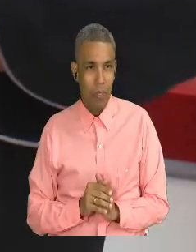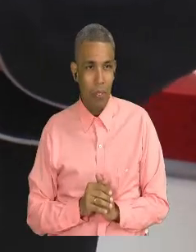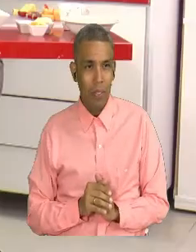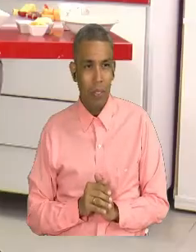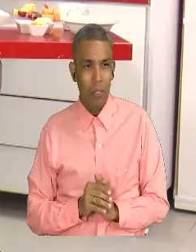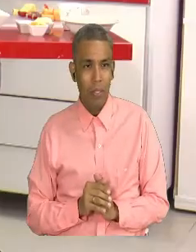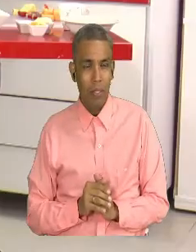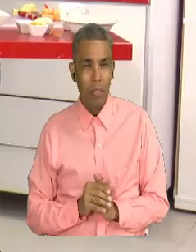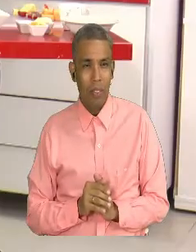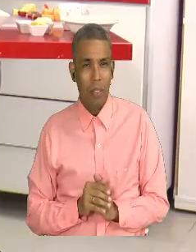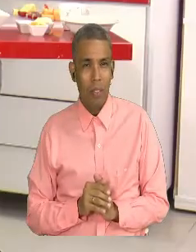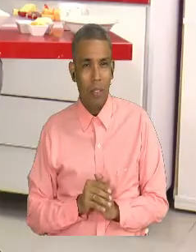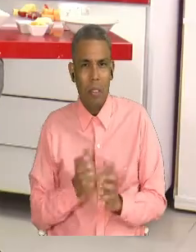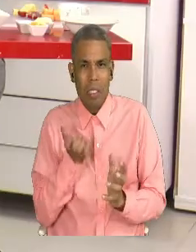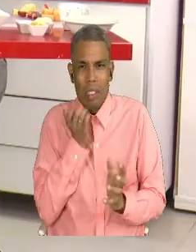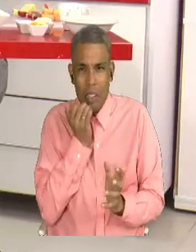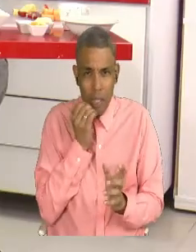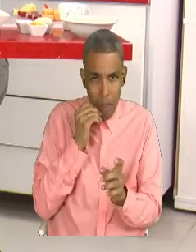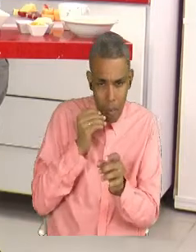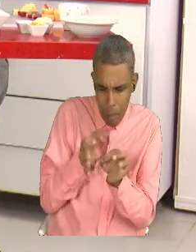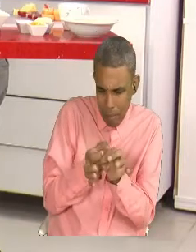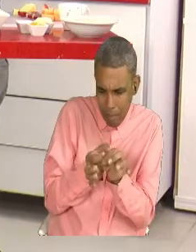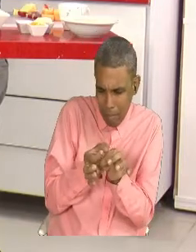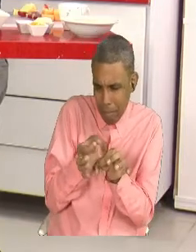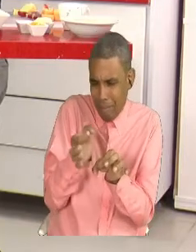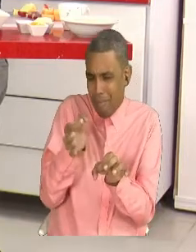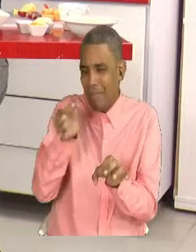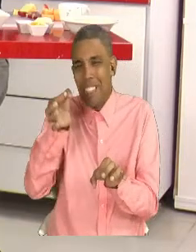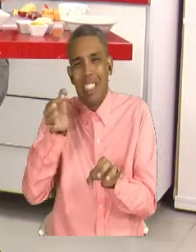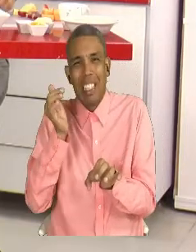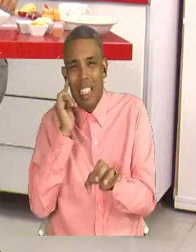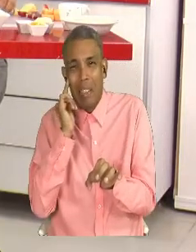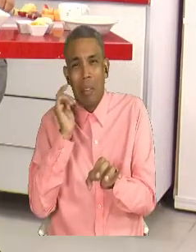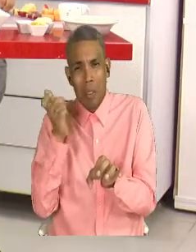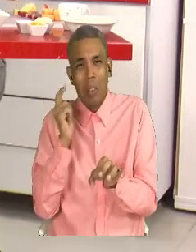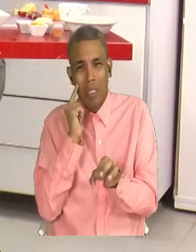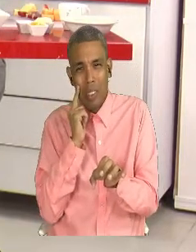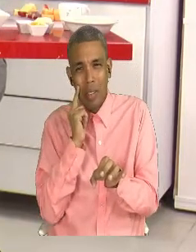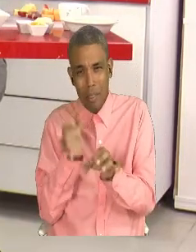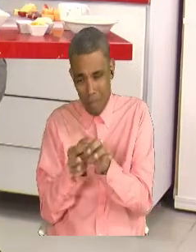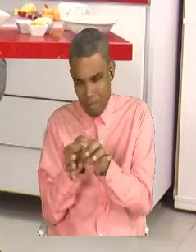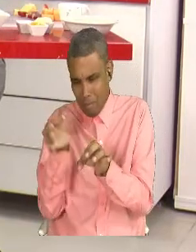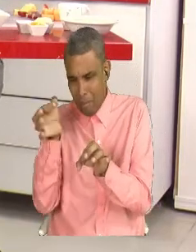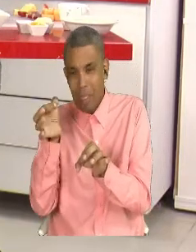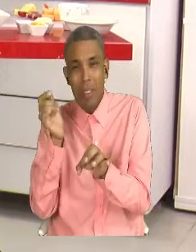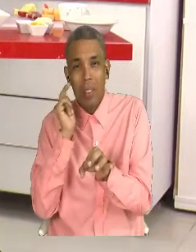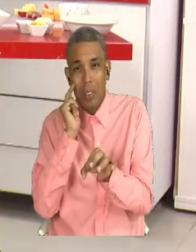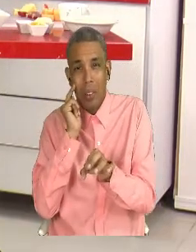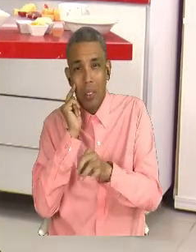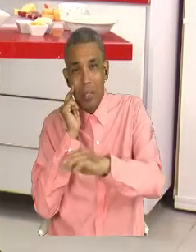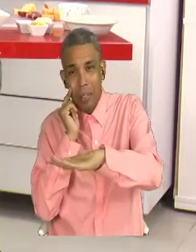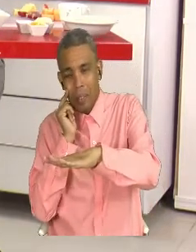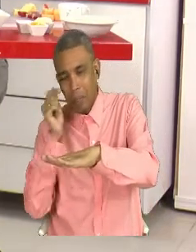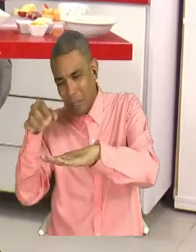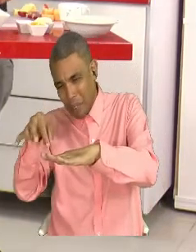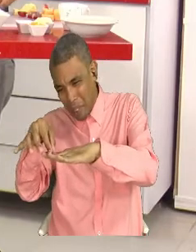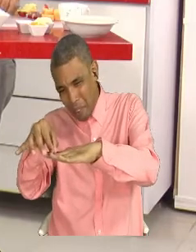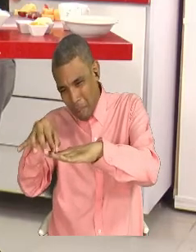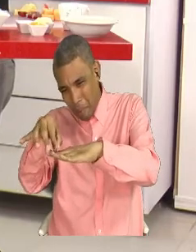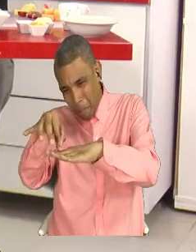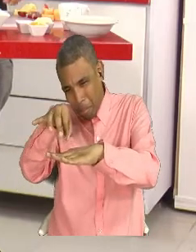en el caso de tomar ambiente, descongelarse, tomar temperatura cálida, pues al retirar el papelito